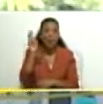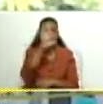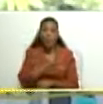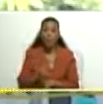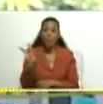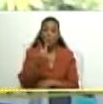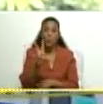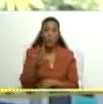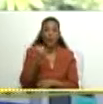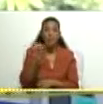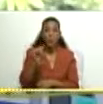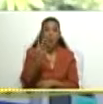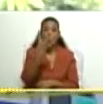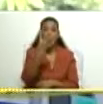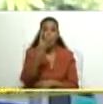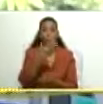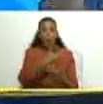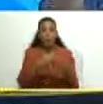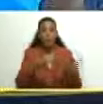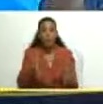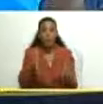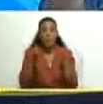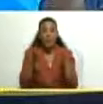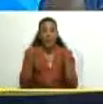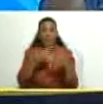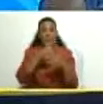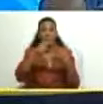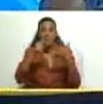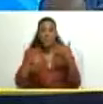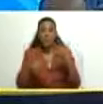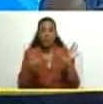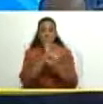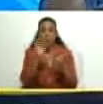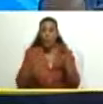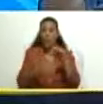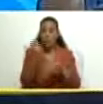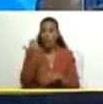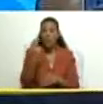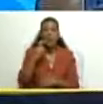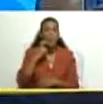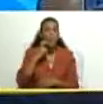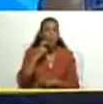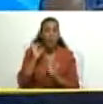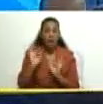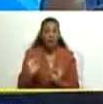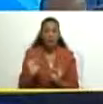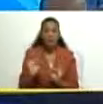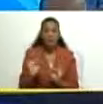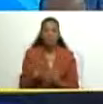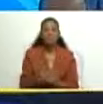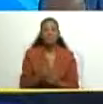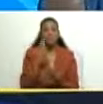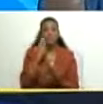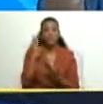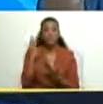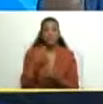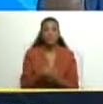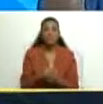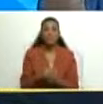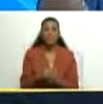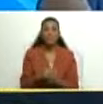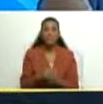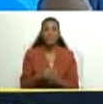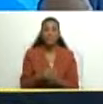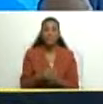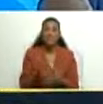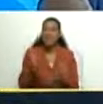que posee 4 récord Guinness por diferentes modalidades de chocolate, Naudis González. ¡Que viva